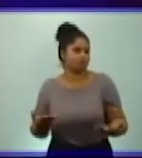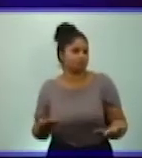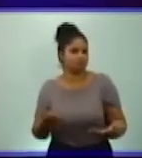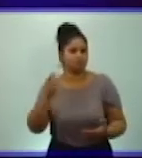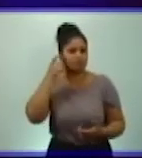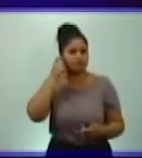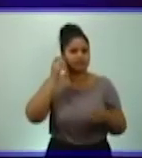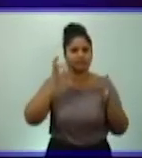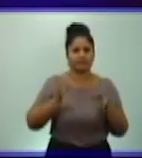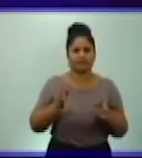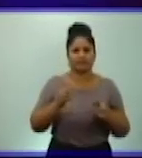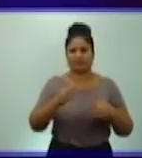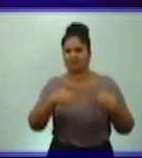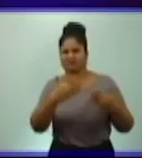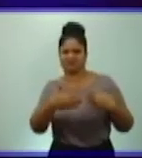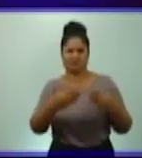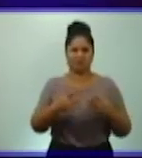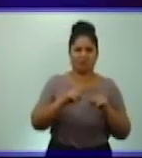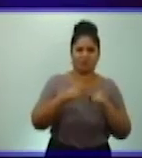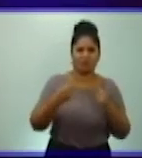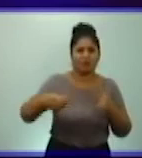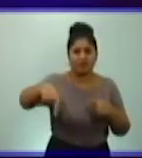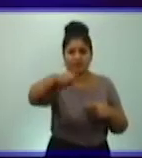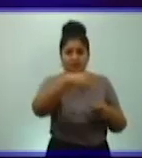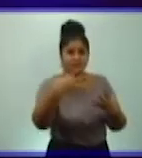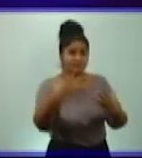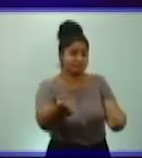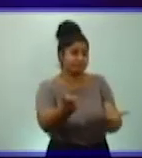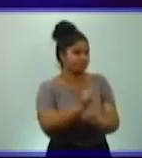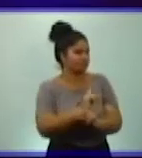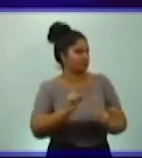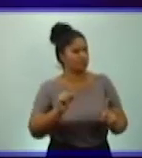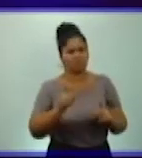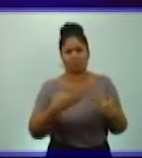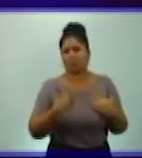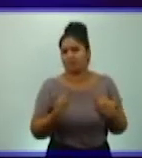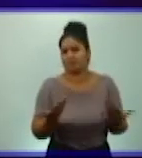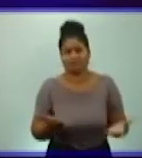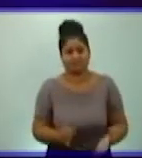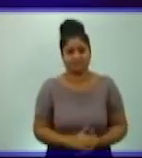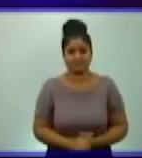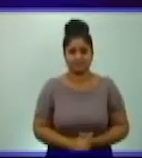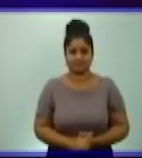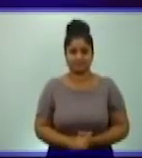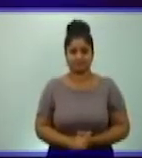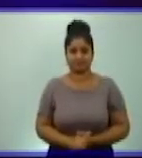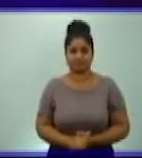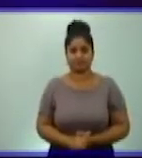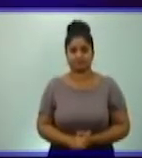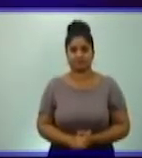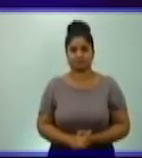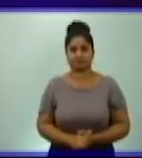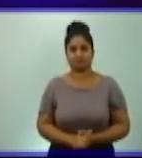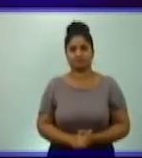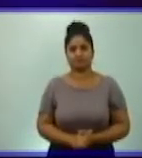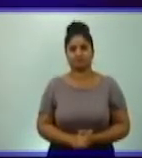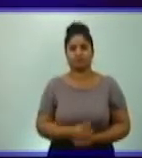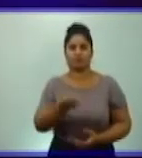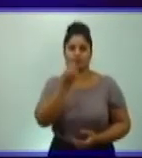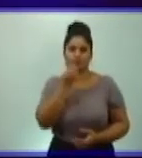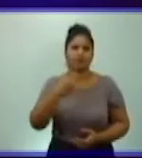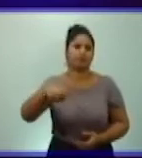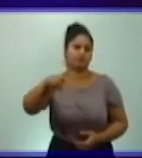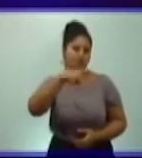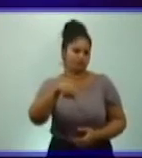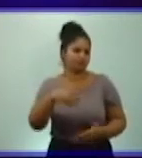finalizar la clase, observen este fragmento de la película Yo la peor de todas, inspirada en su vida, para que vean cómo la